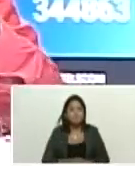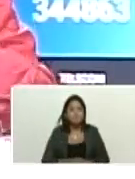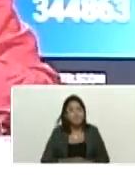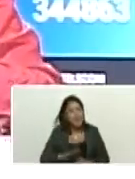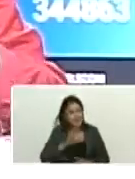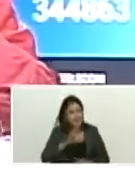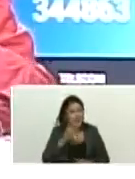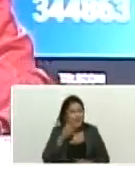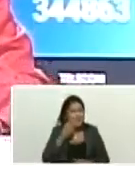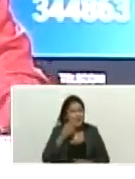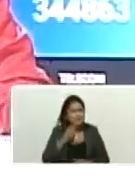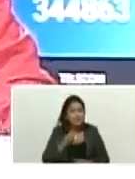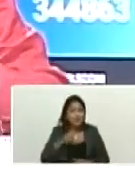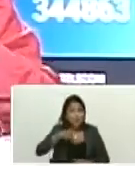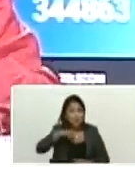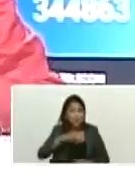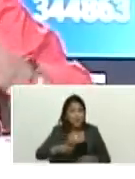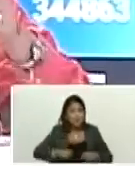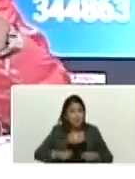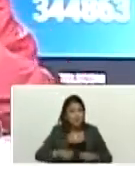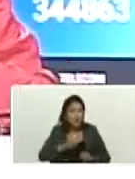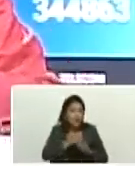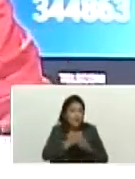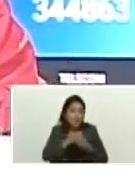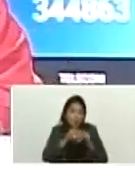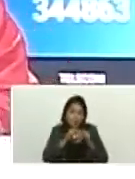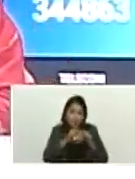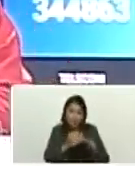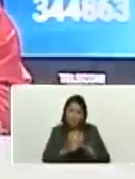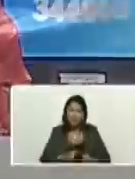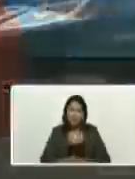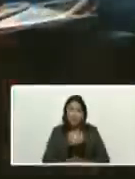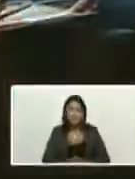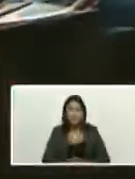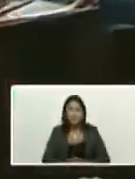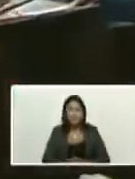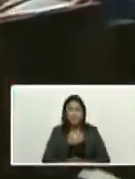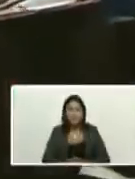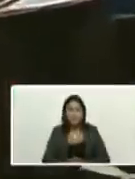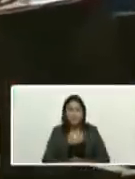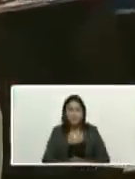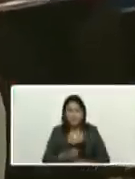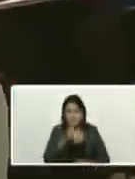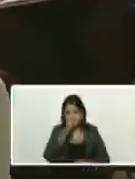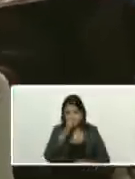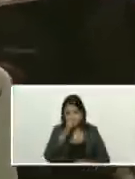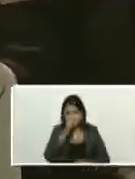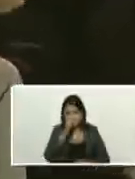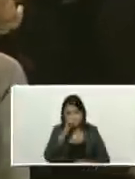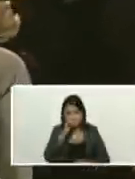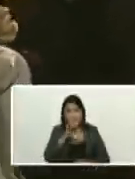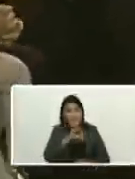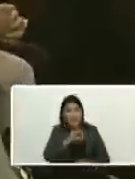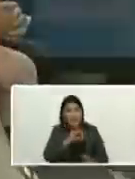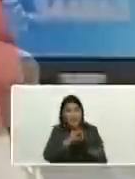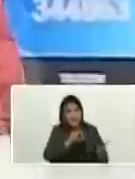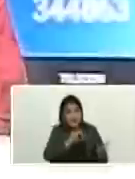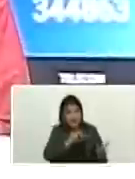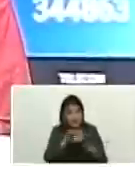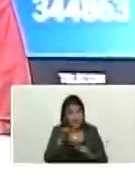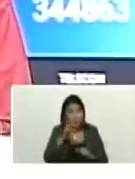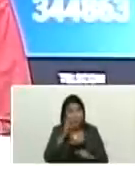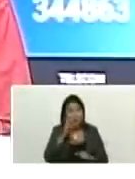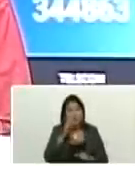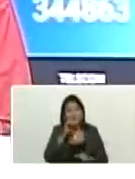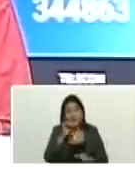con nuestro esfuerzo y nuestro amor permanente y perseverante. Bueno, ya estuvimos en Petare, con el pueblo